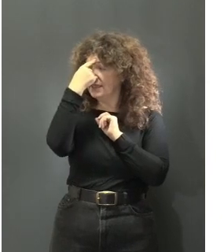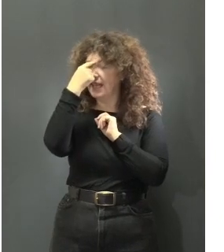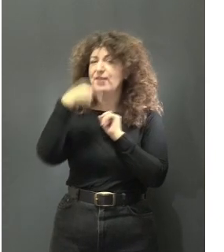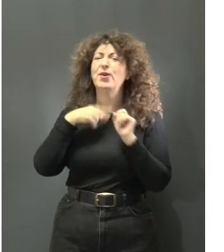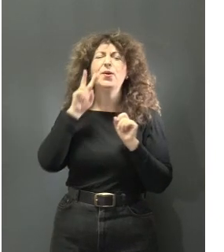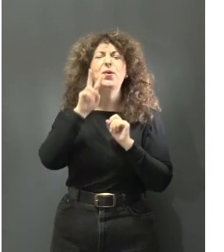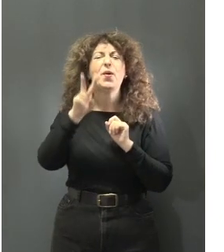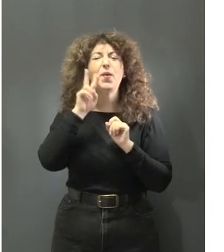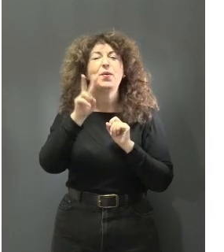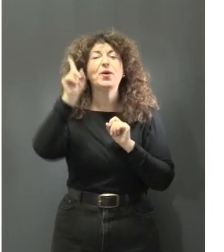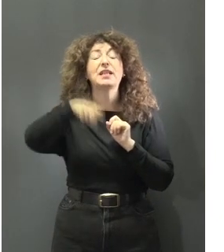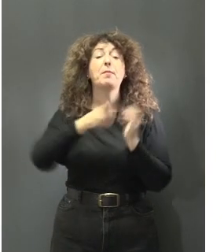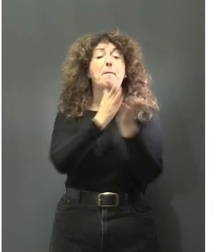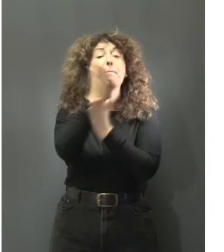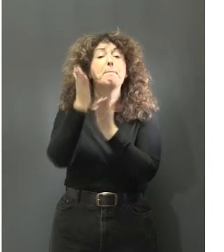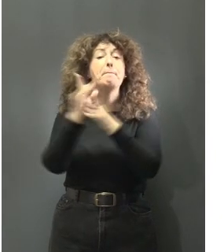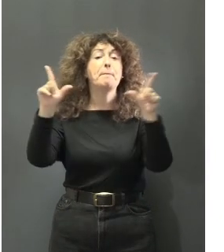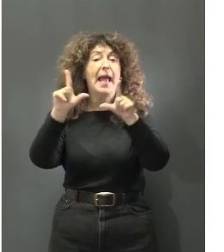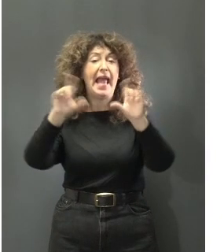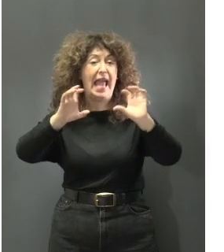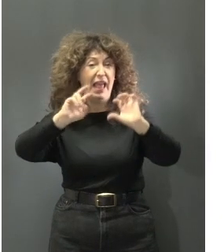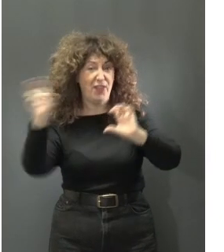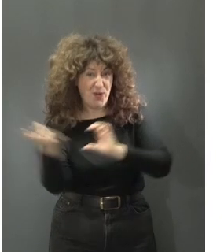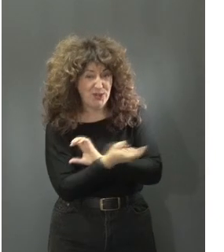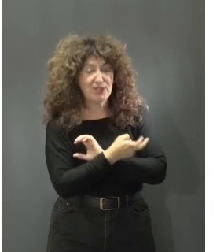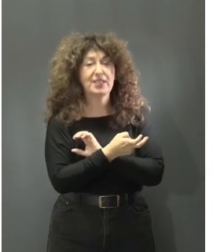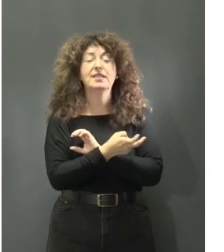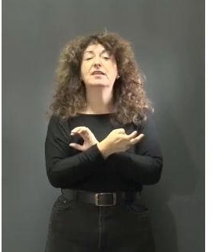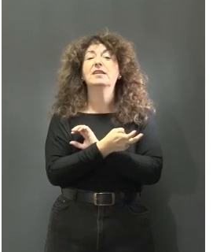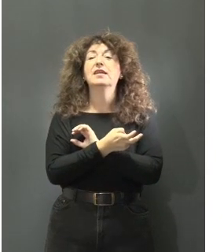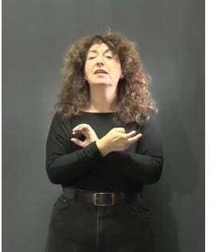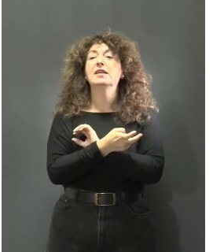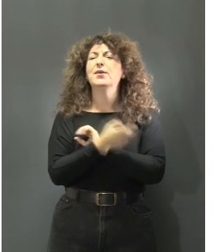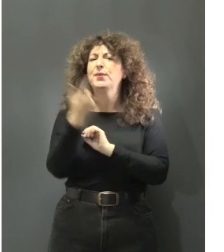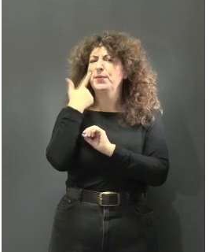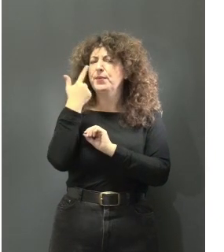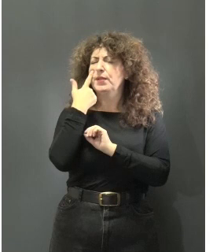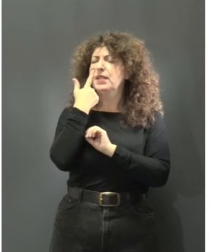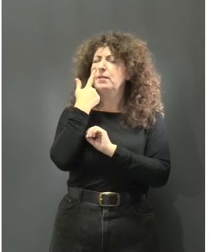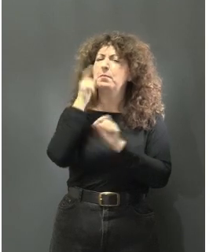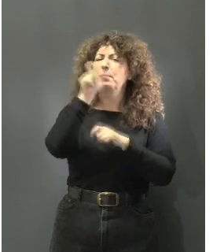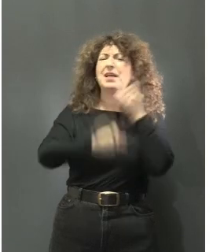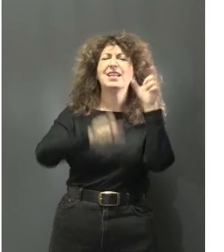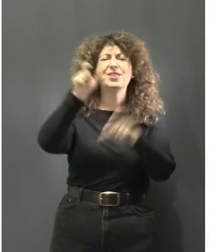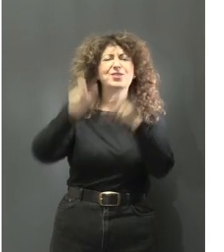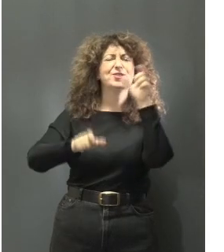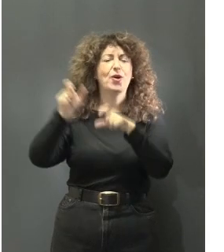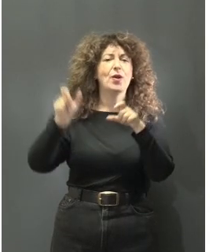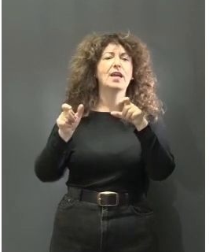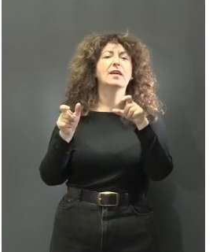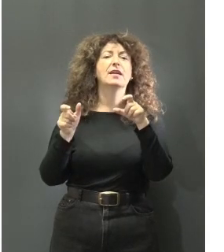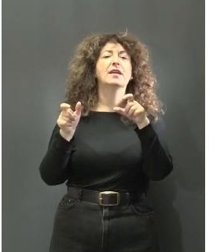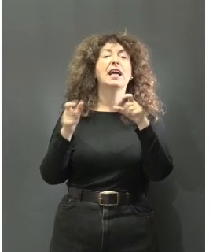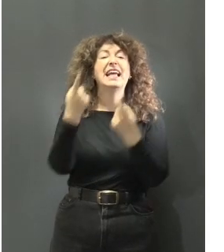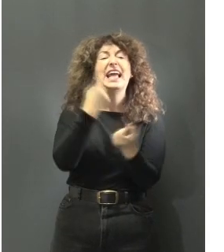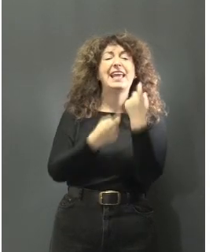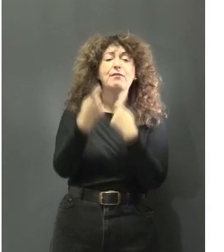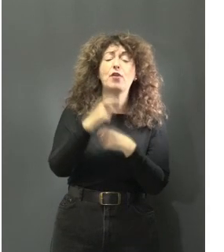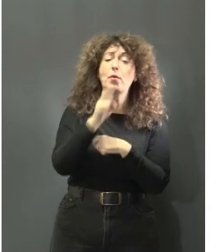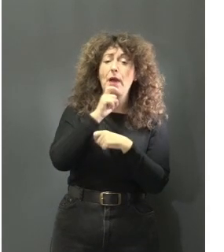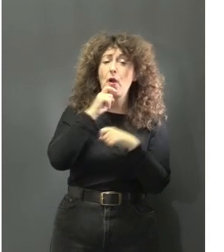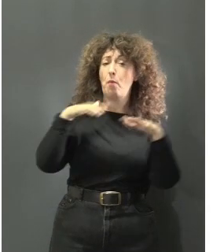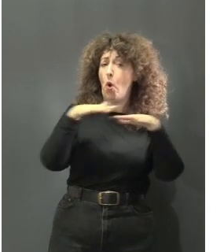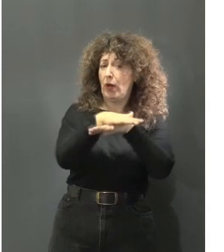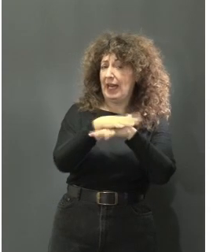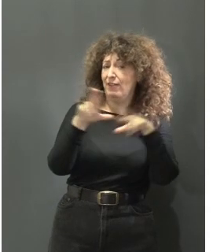en los medios. Ahora, bueno, ya sabéis, hay, la mayor parte de las personas se informan a través de redes sociales y demás